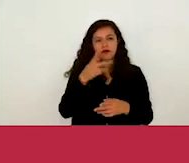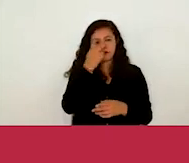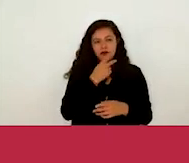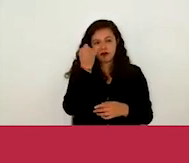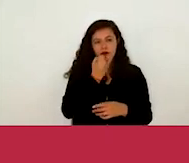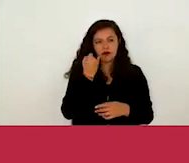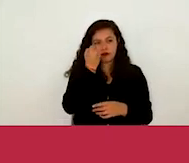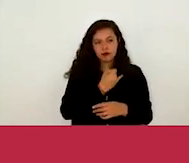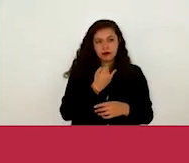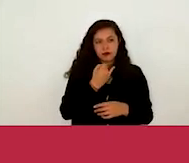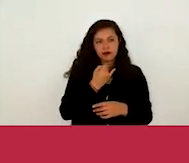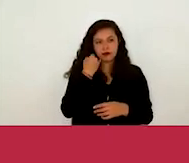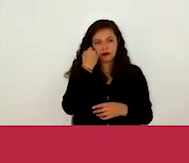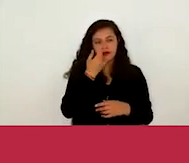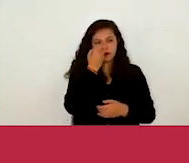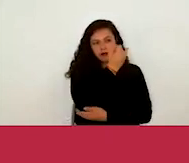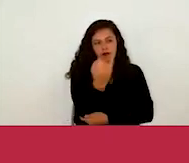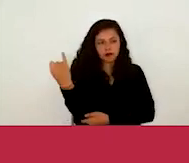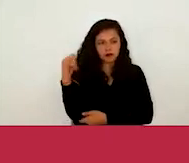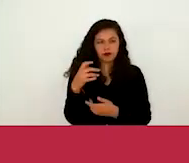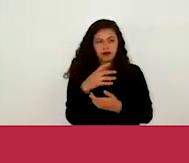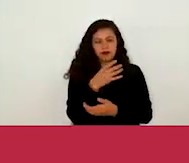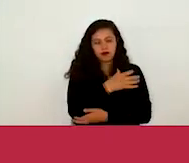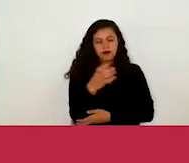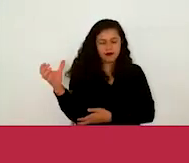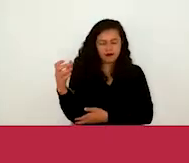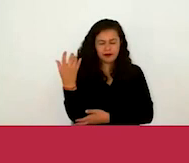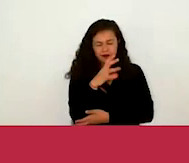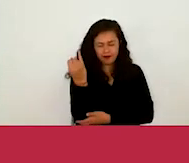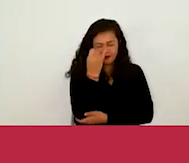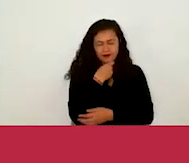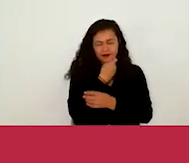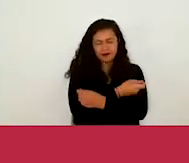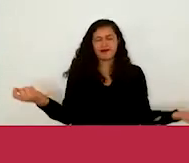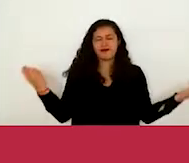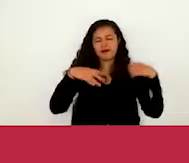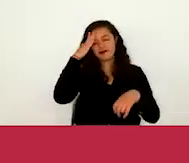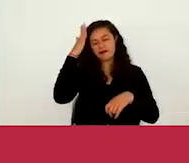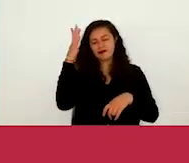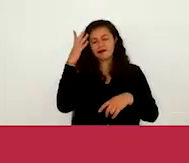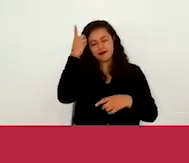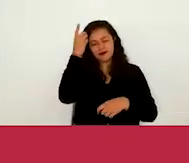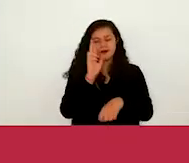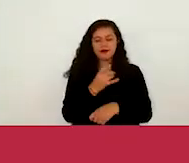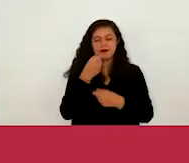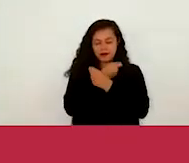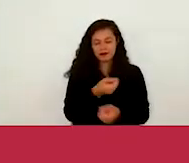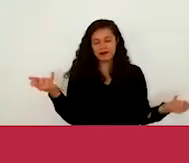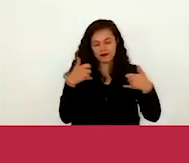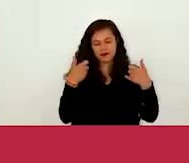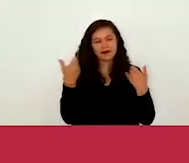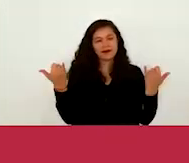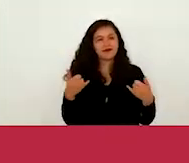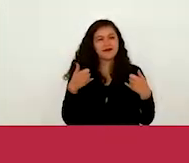aplicada para preescolares neuro liderazgo para directivos derechos de niñas y niños y adolescentes